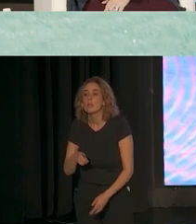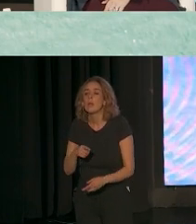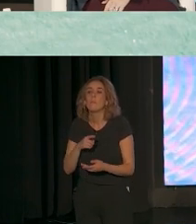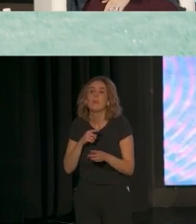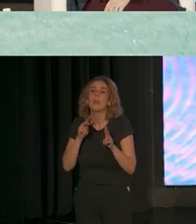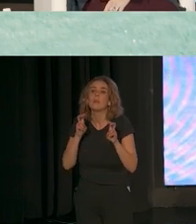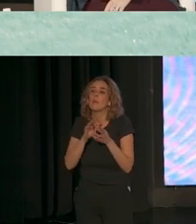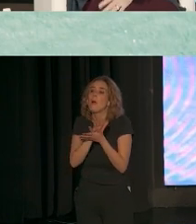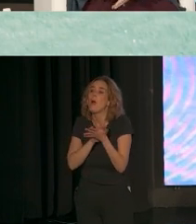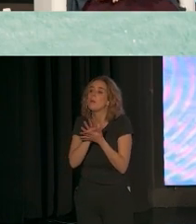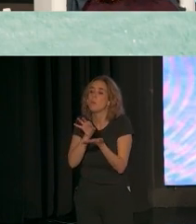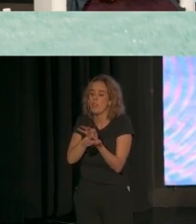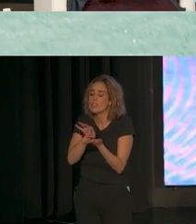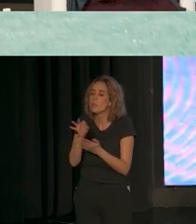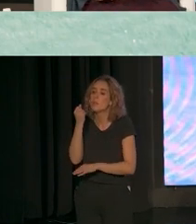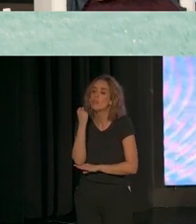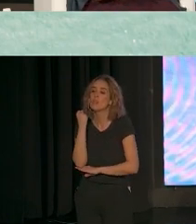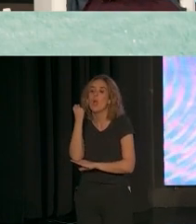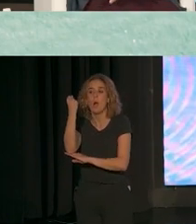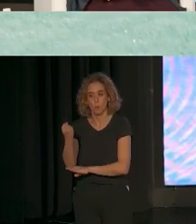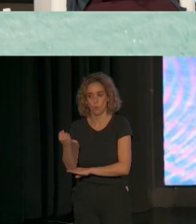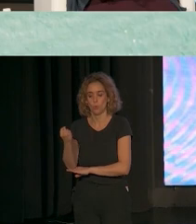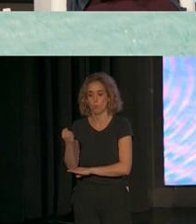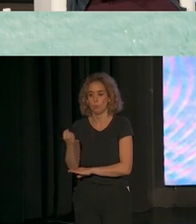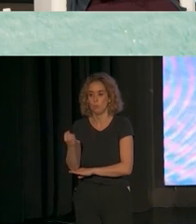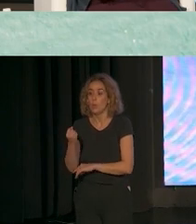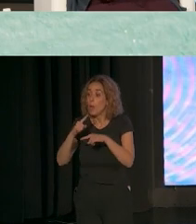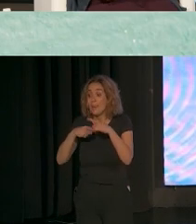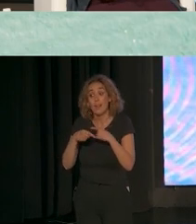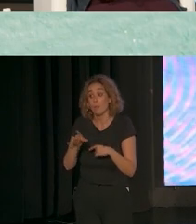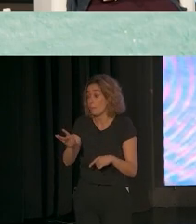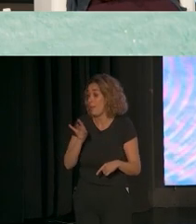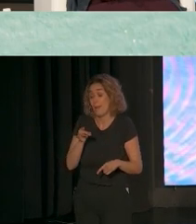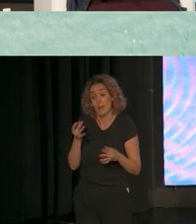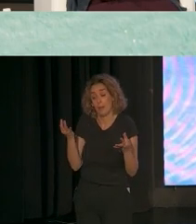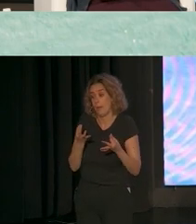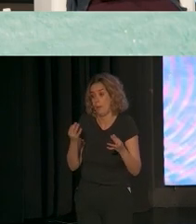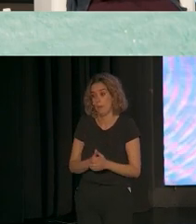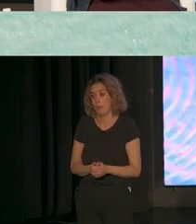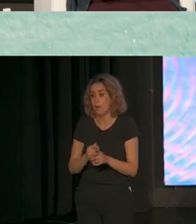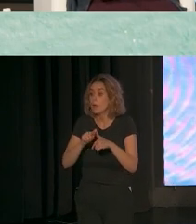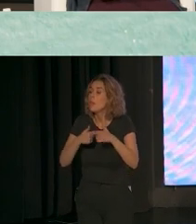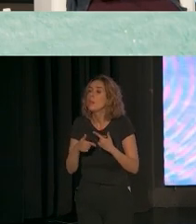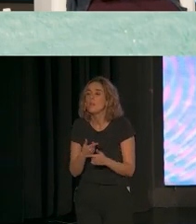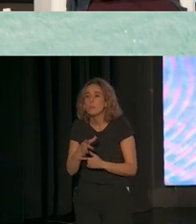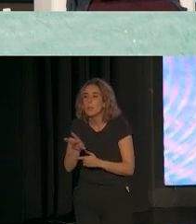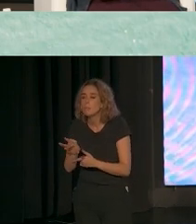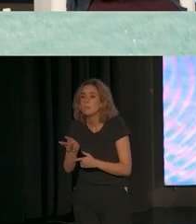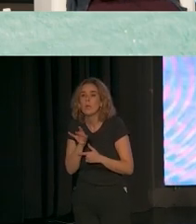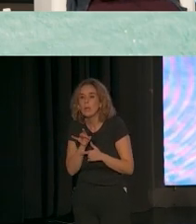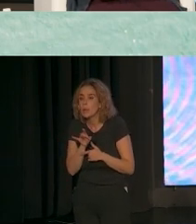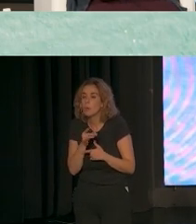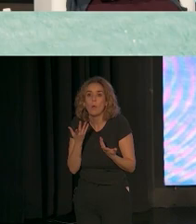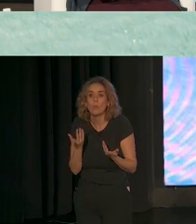de servicios y de apoyo, que es algo que tiene que decidir la familia en último término. Las decisiones que toma la familia cuando